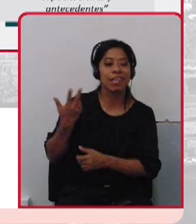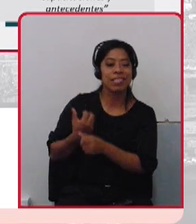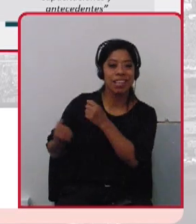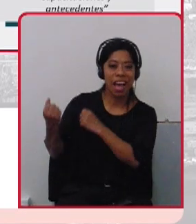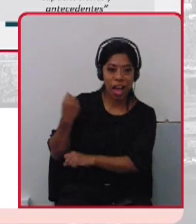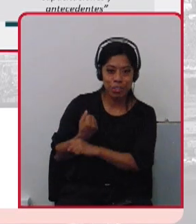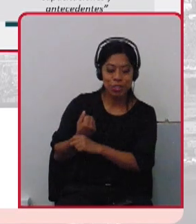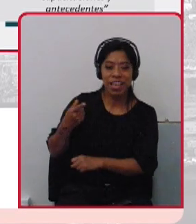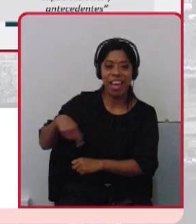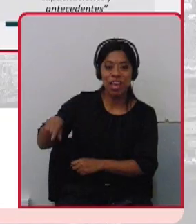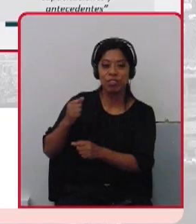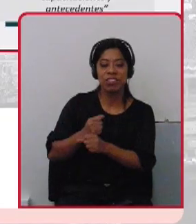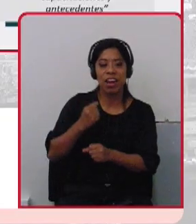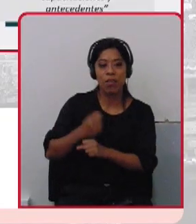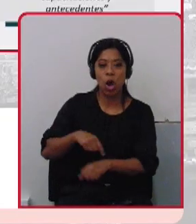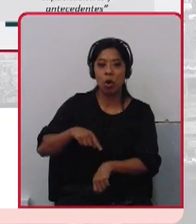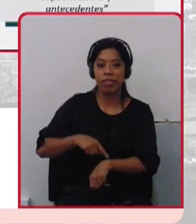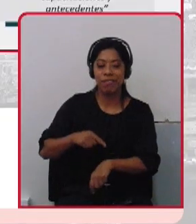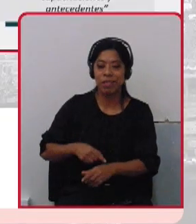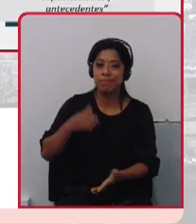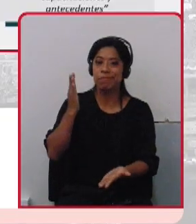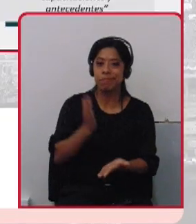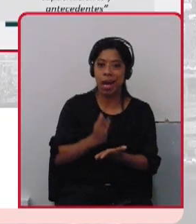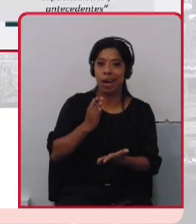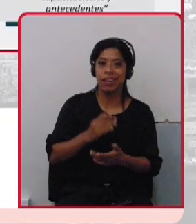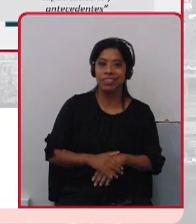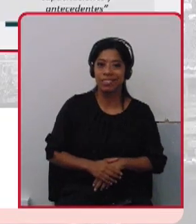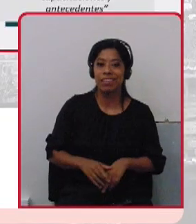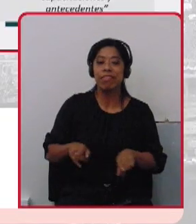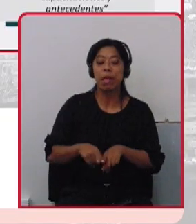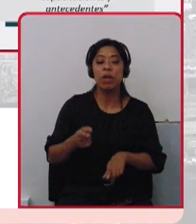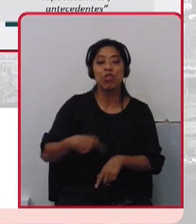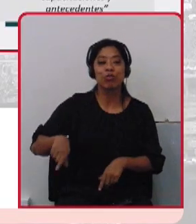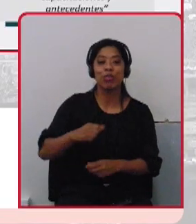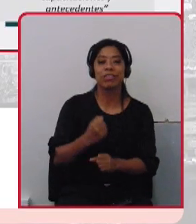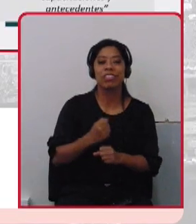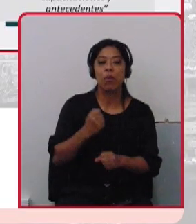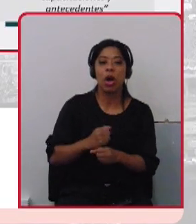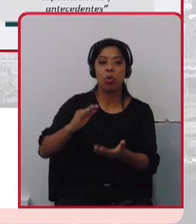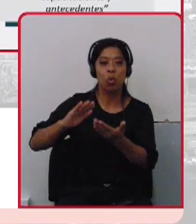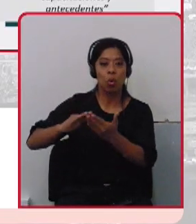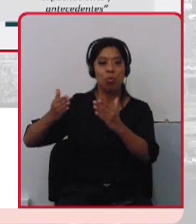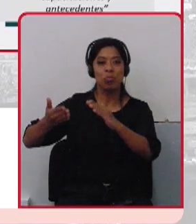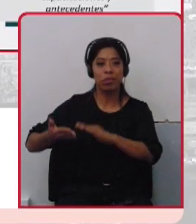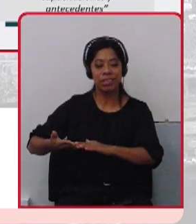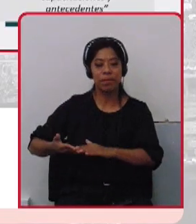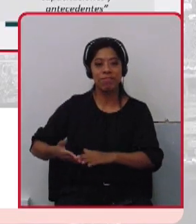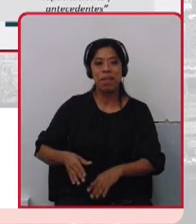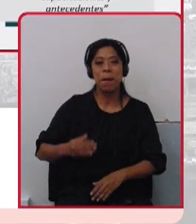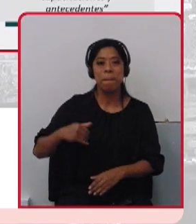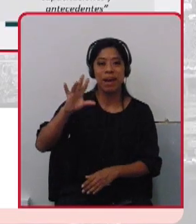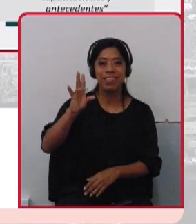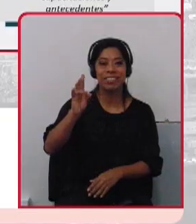personal que participa en la parada de planta. Básicamente nosotros lo que trabajamos es con la comunidad. Más del